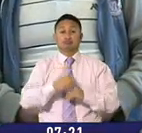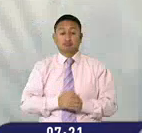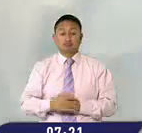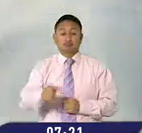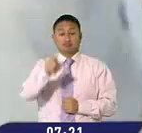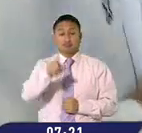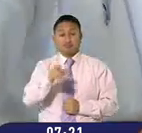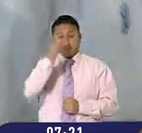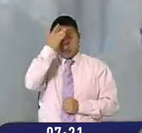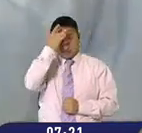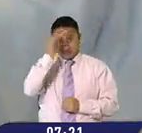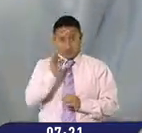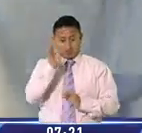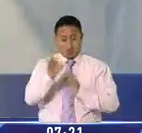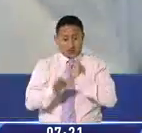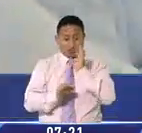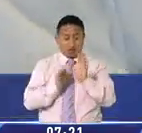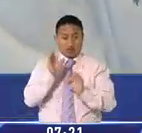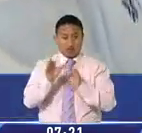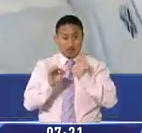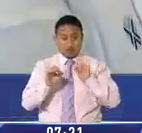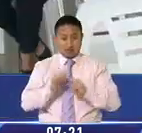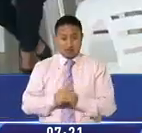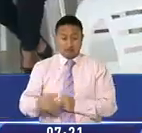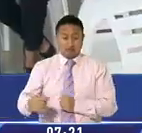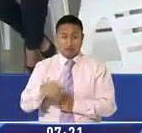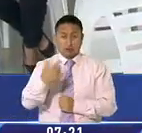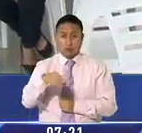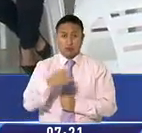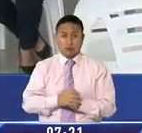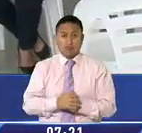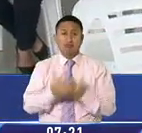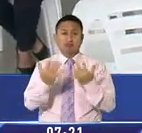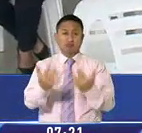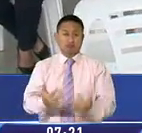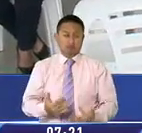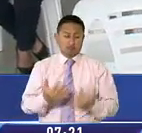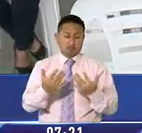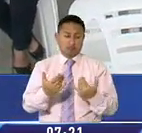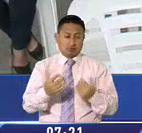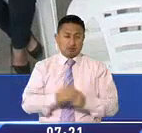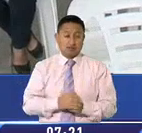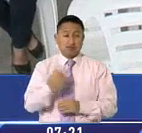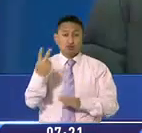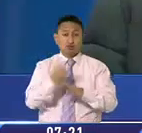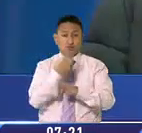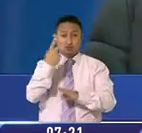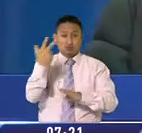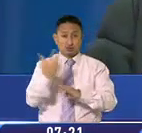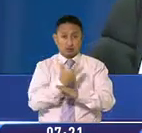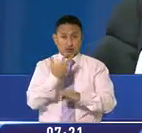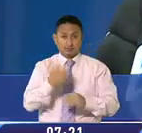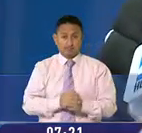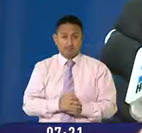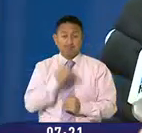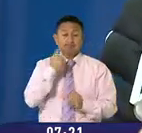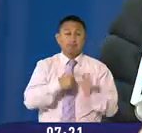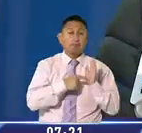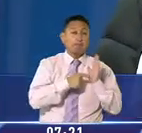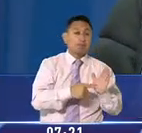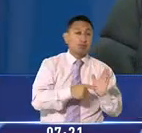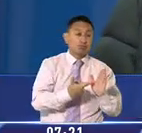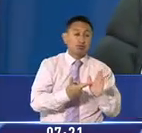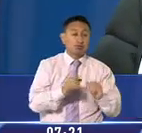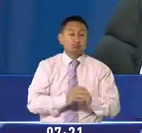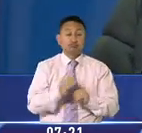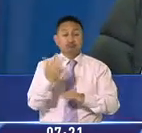el padecimiento de la enfermedad para aplicarse la segunda dosis y el refuerzo. Daremos un ejemplo, les tocaba reforzarse y les dio COVID, tienen